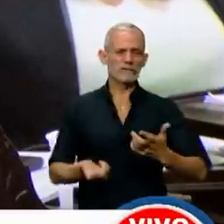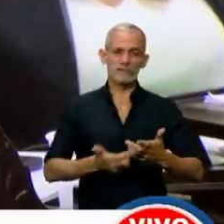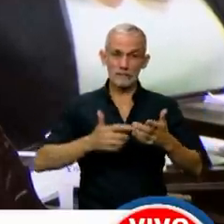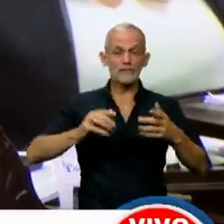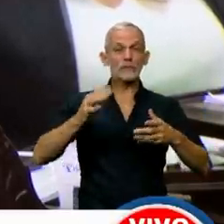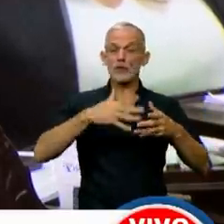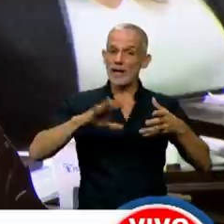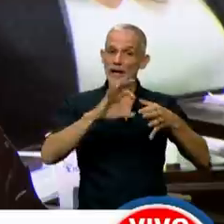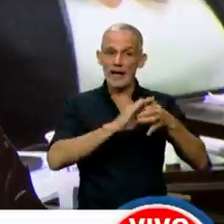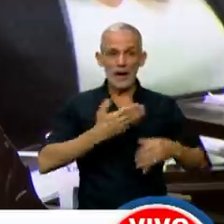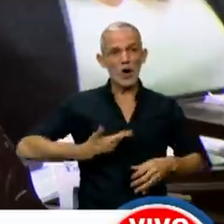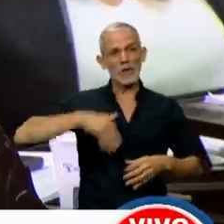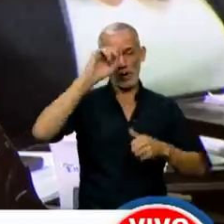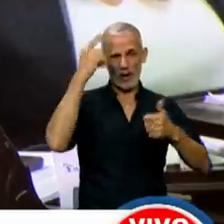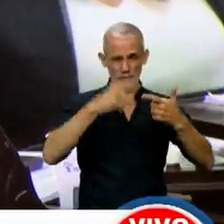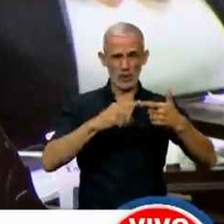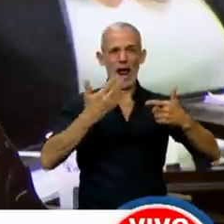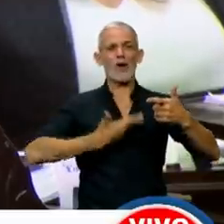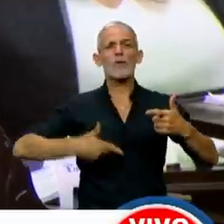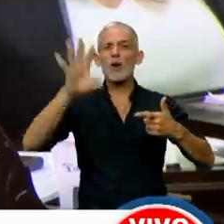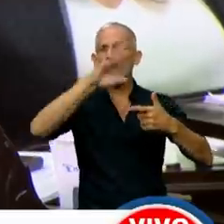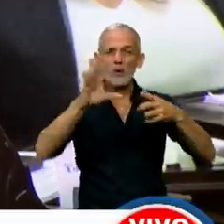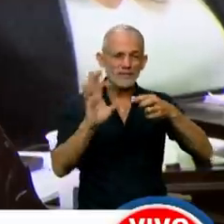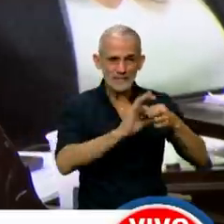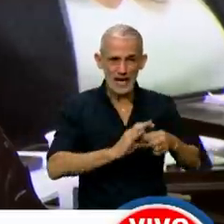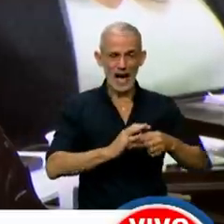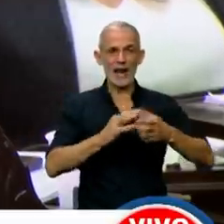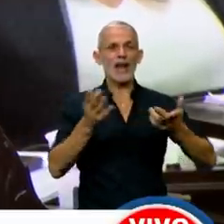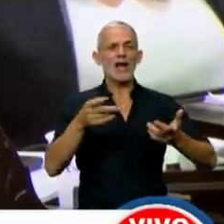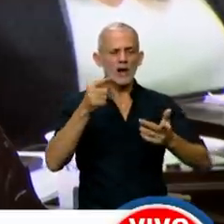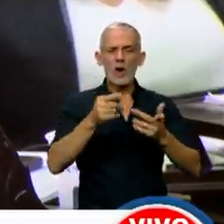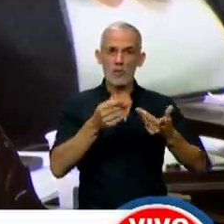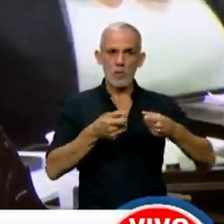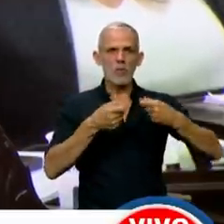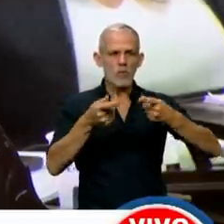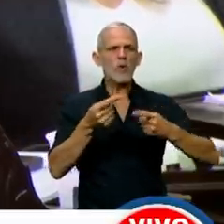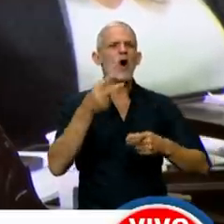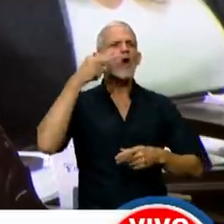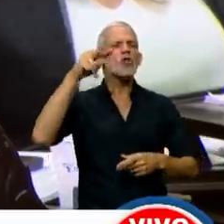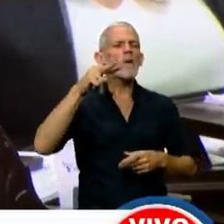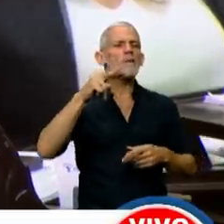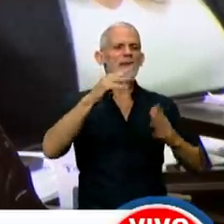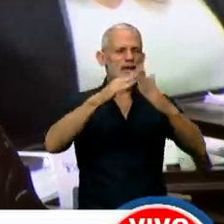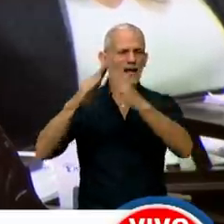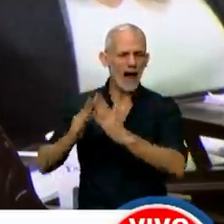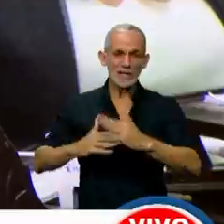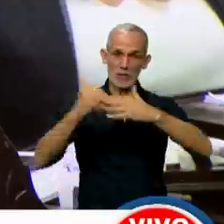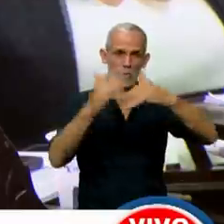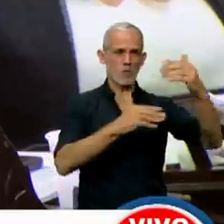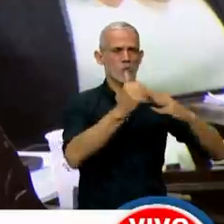nacional con el gobierno provincial y se están ejecutando casi dos mil viviendas